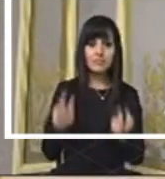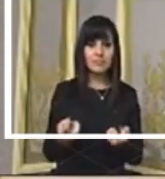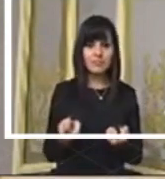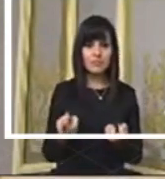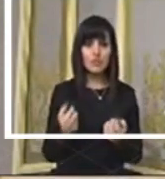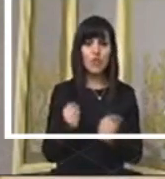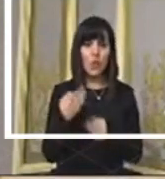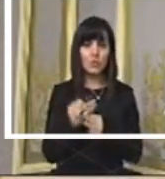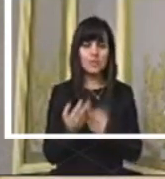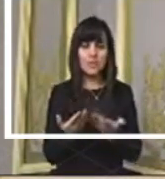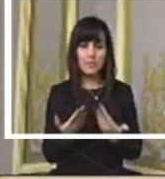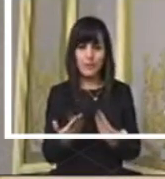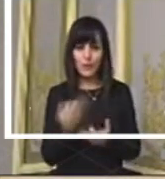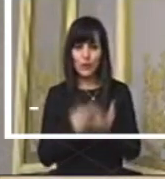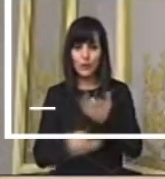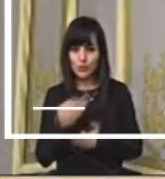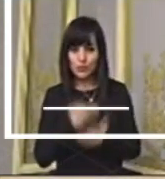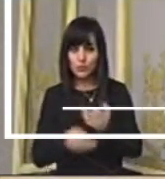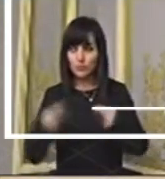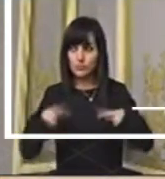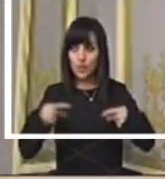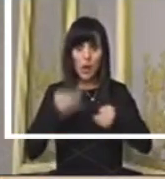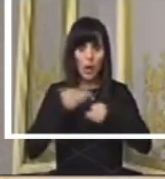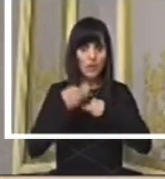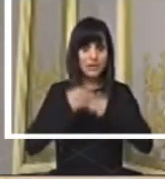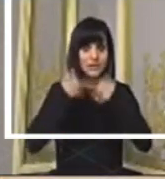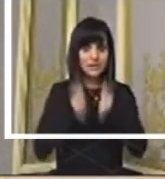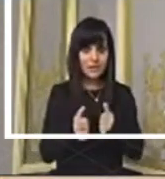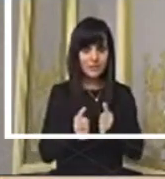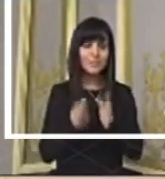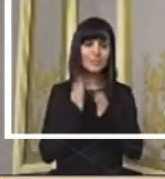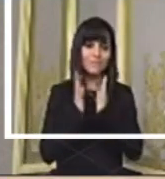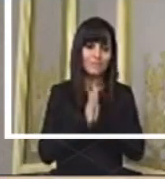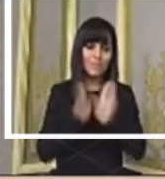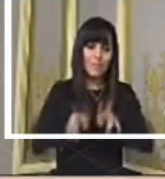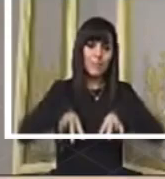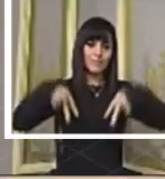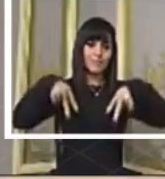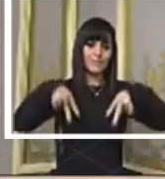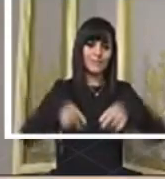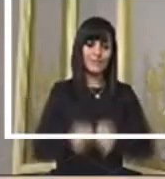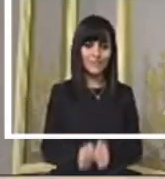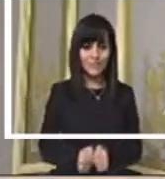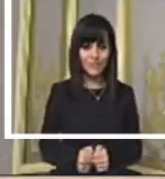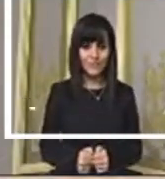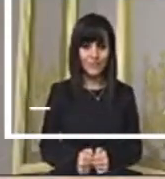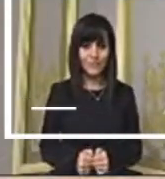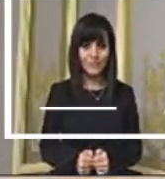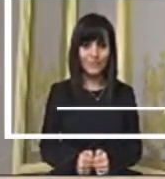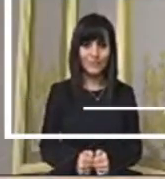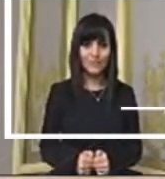solicito a todas y a todos los presentes, sírvanse ponerse de pie.